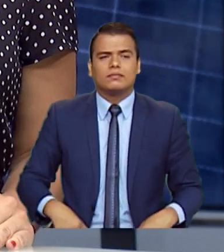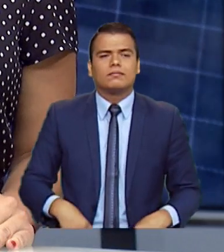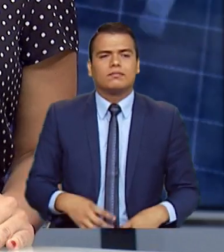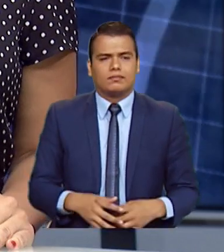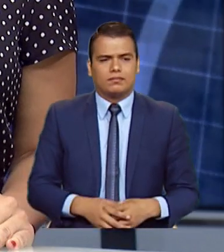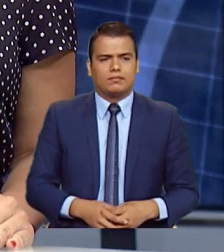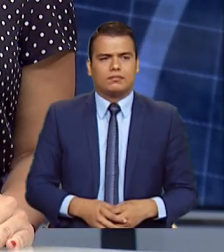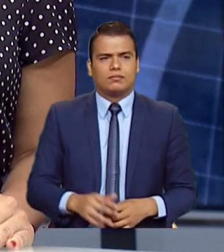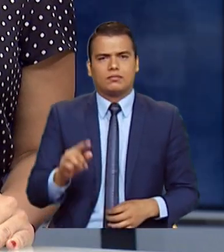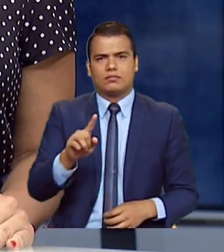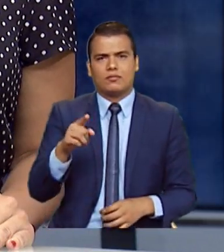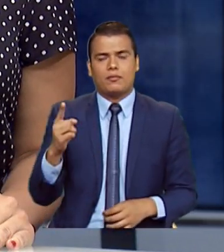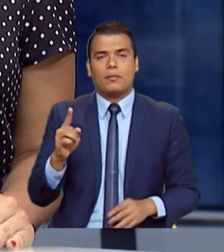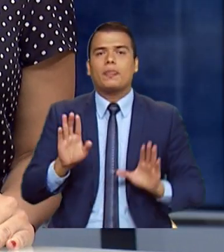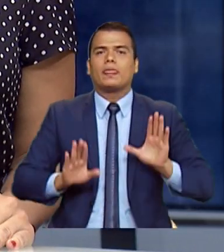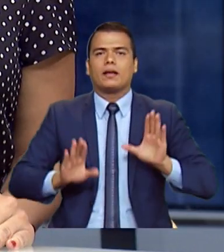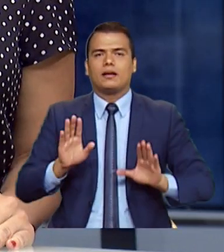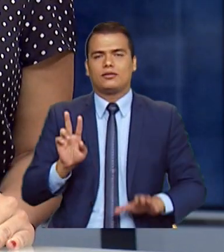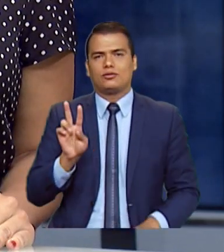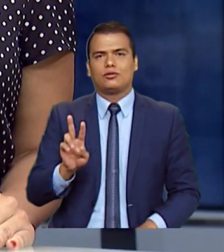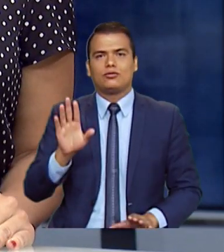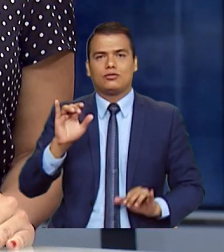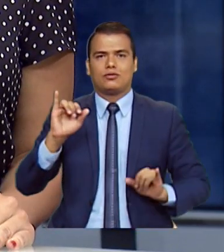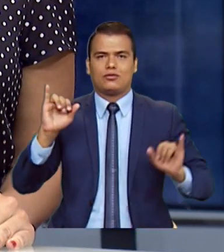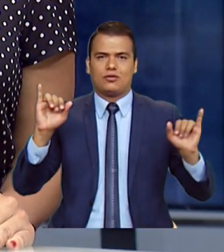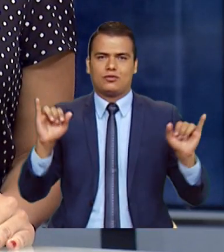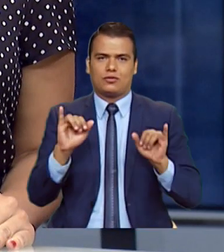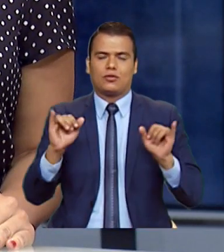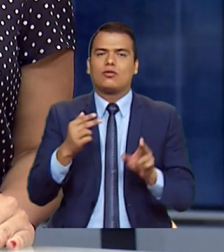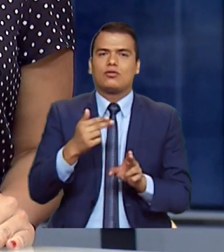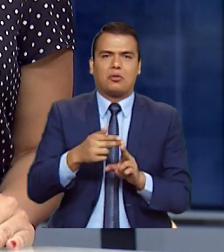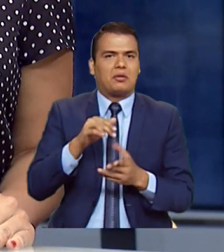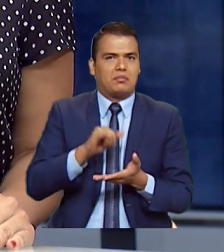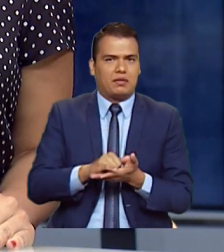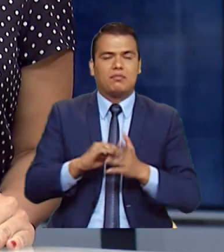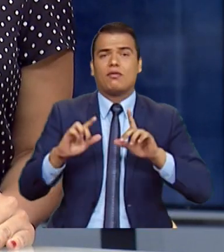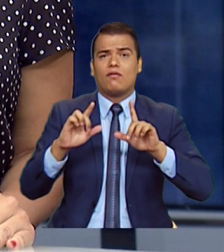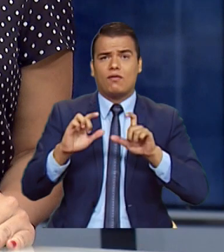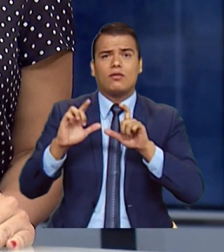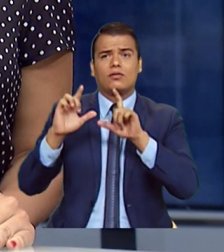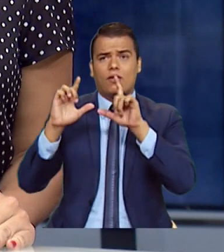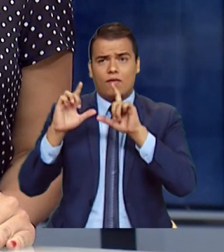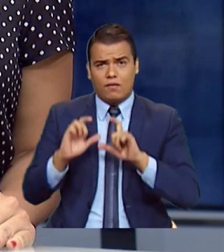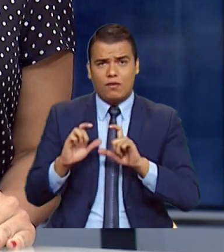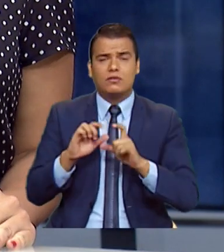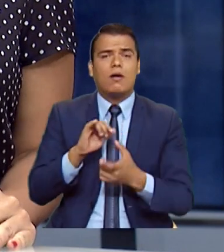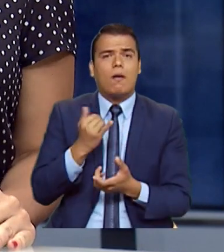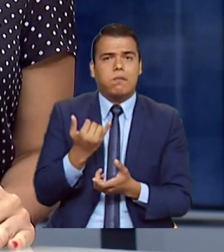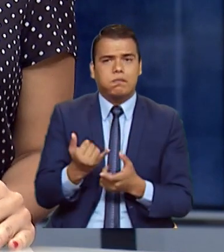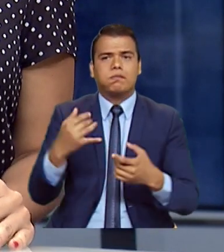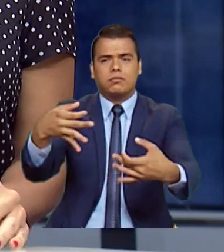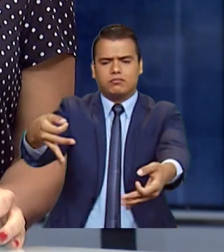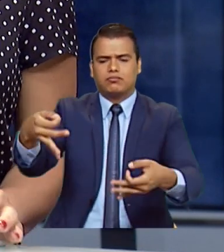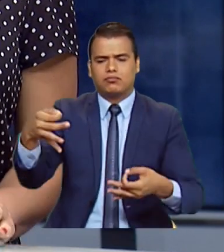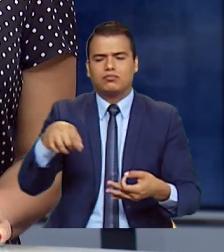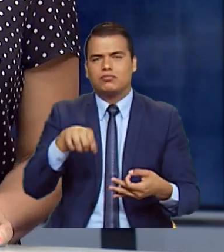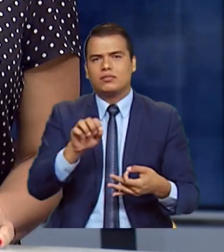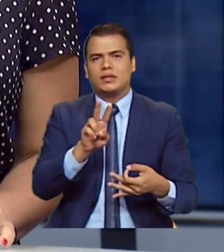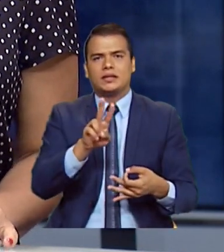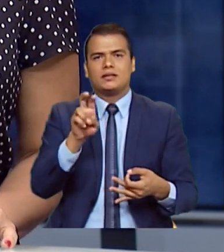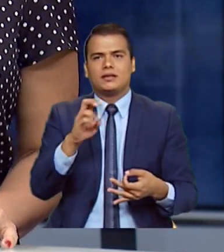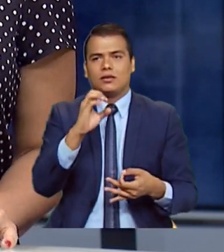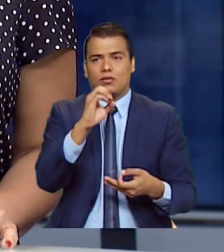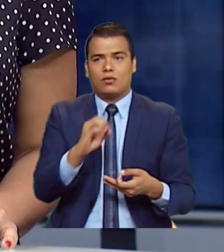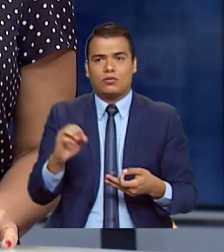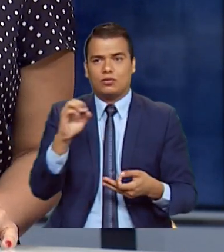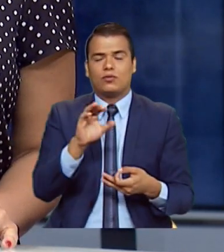dos candidatos a la alcaldía de yotocó tienen el mismo nombre y la foto que a cada uno corresponde en el tarjetón que los electores marcarán el próximo 27 de